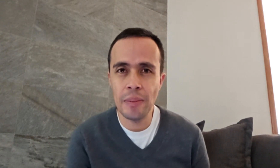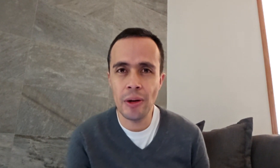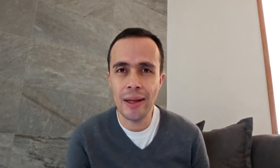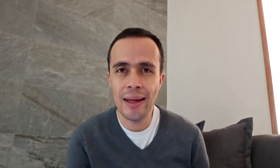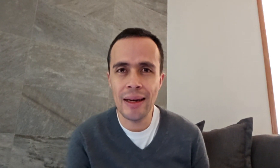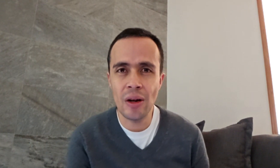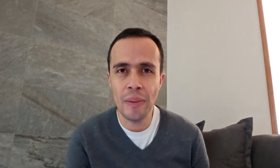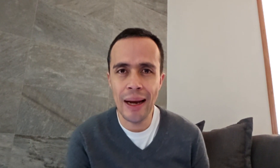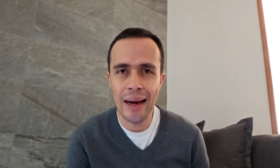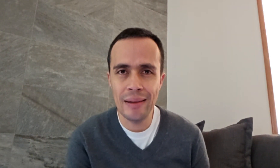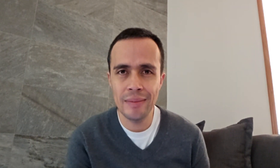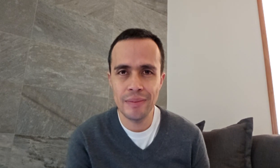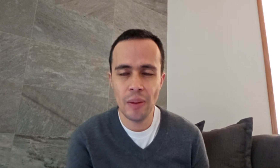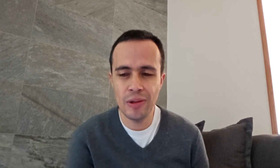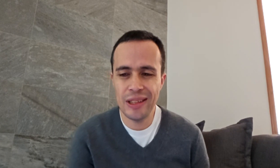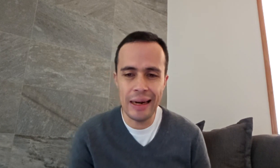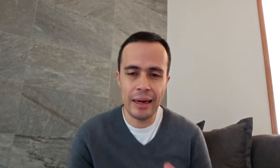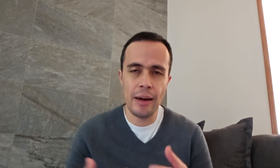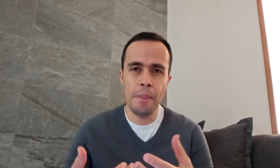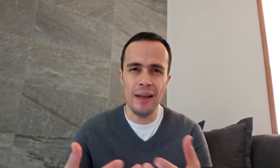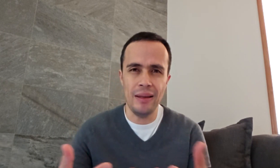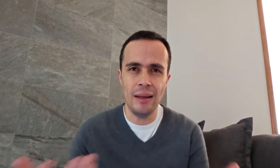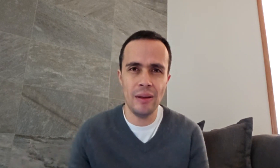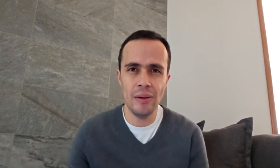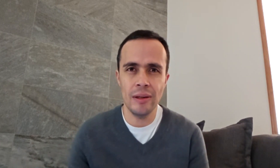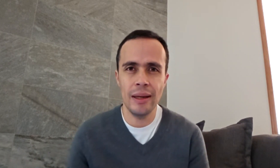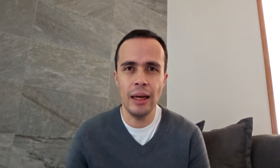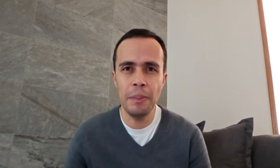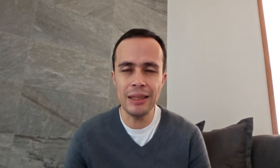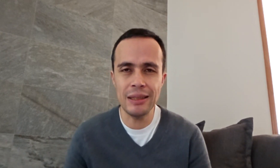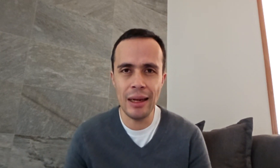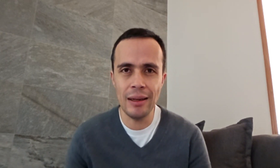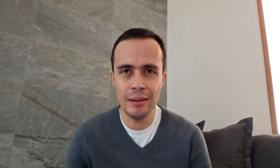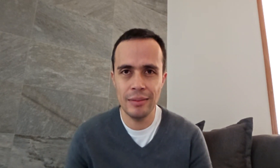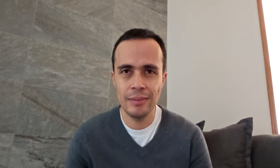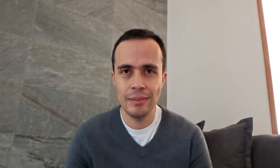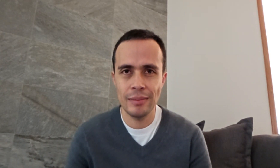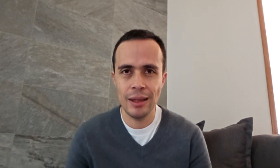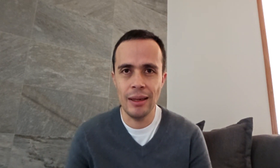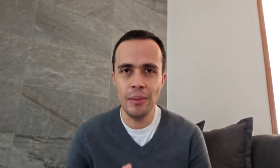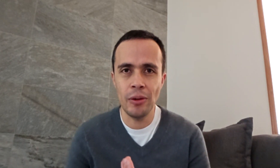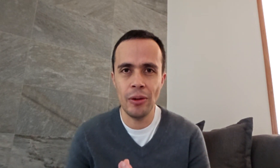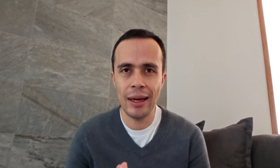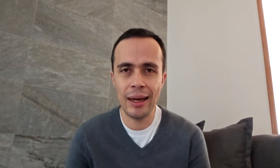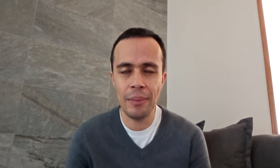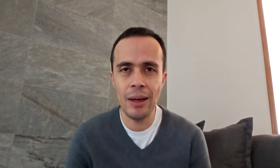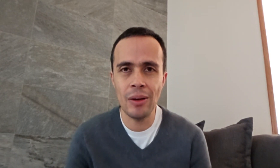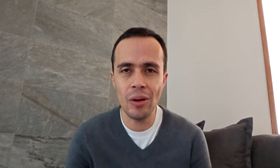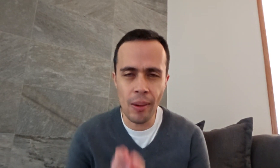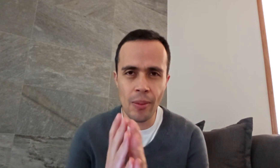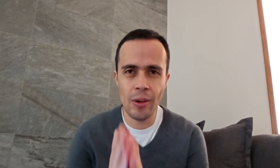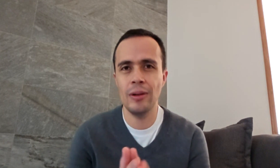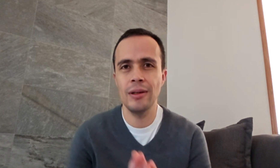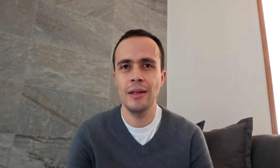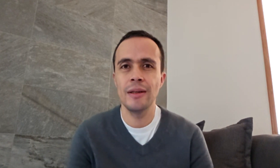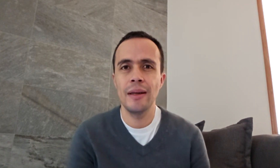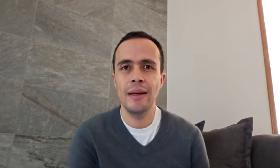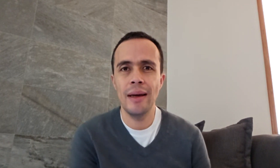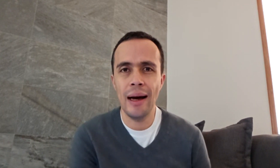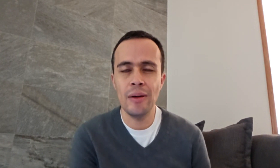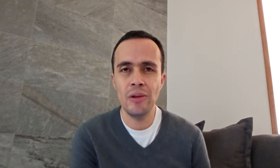la clase política neoliberal, cómo se han repartido el pastel en el mundo de caramelo,